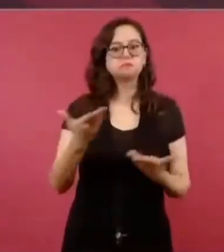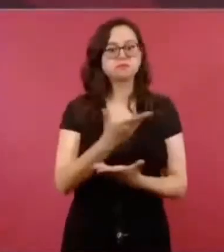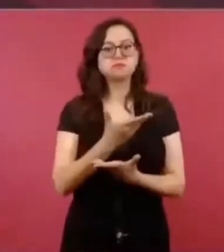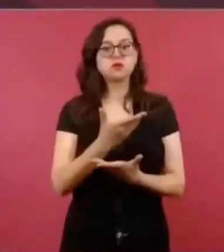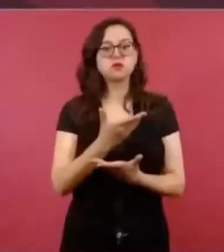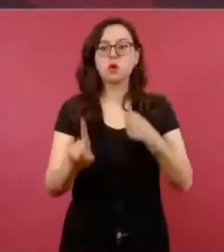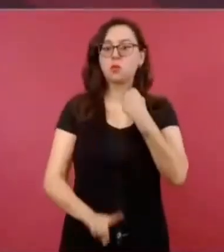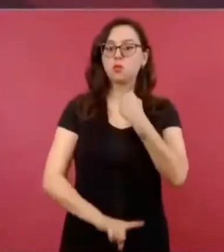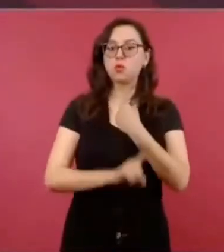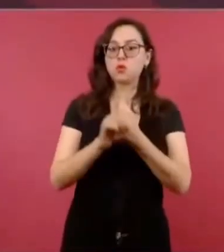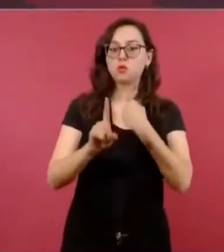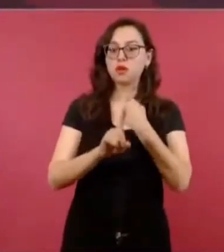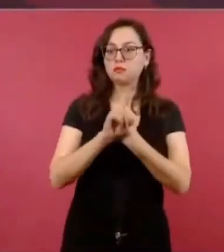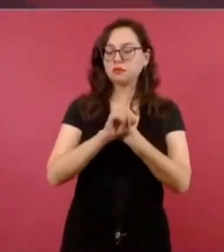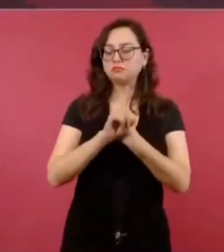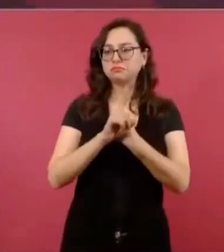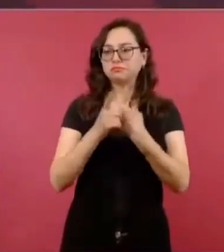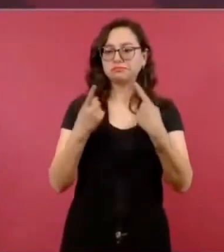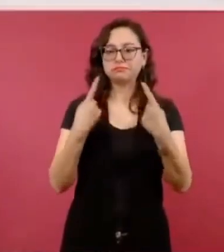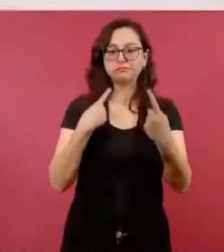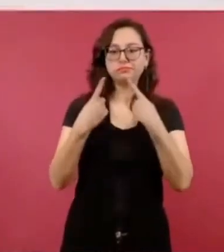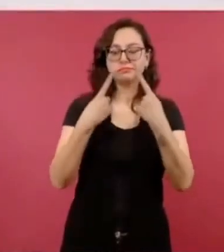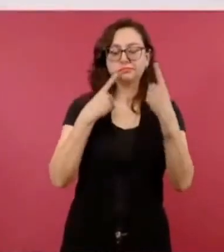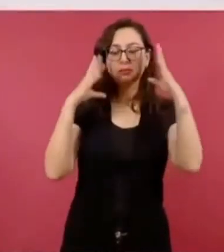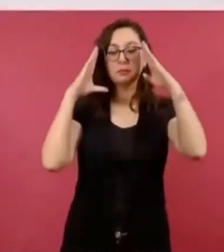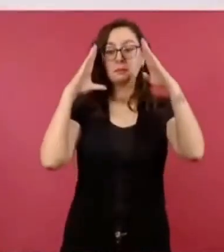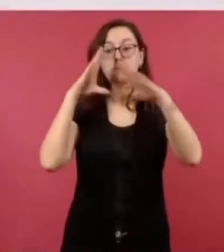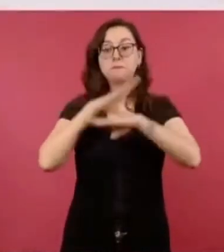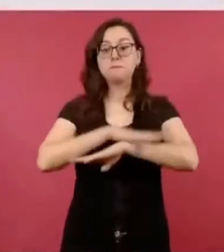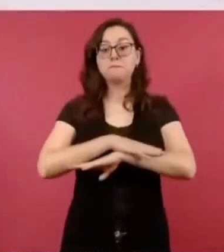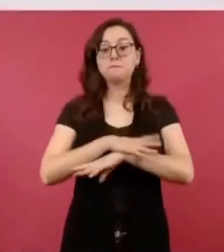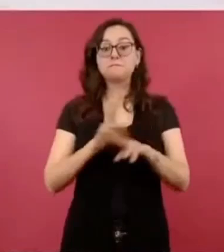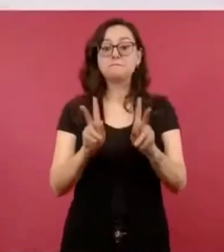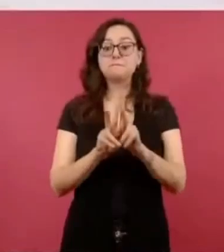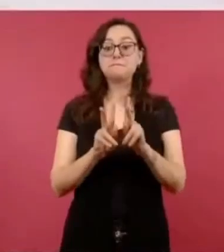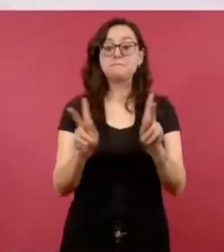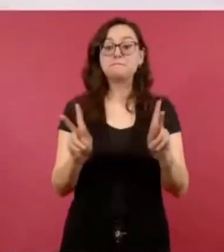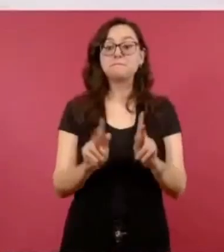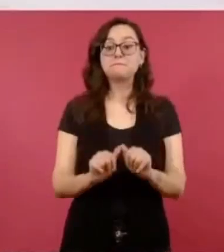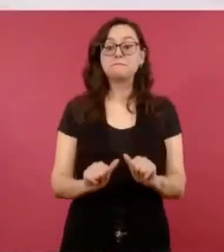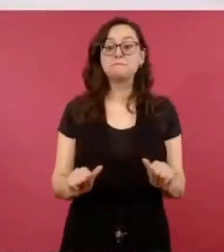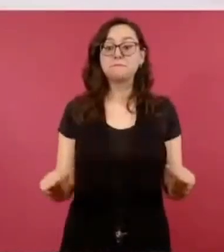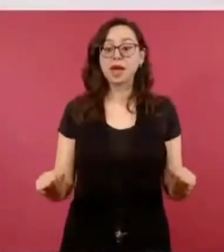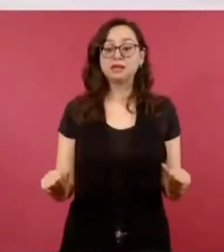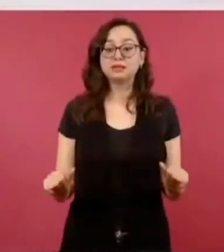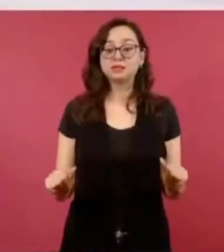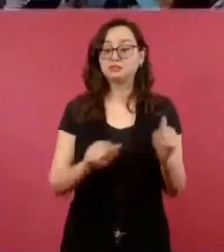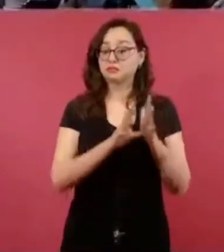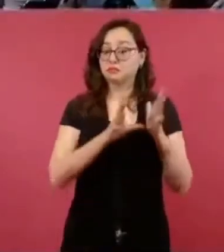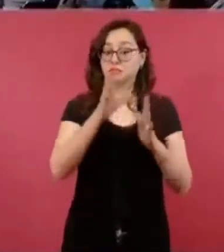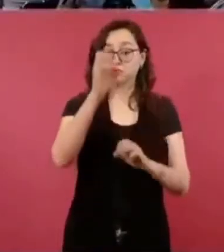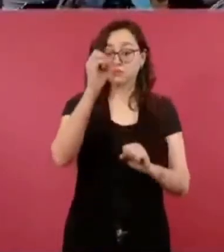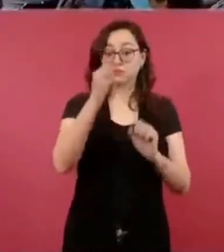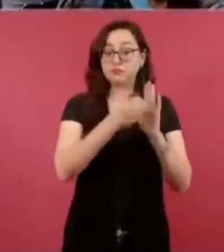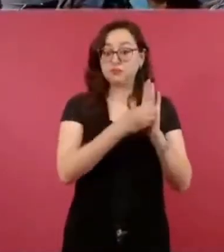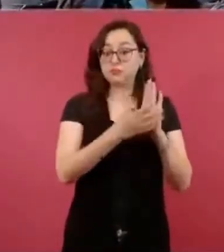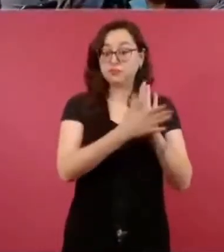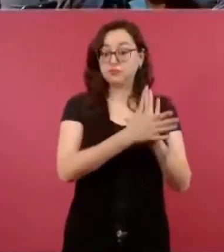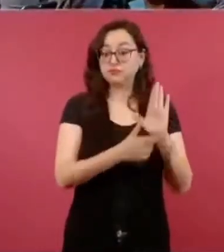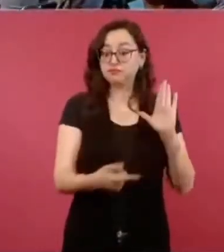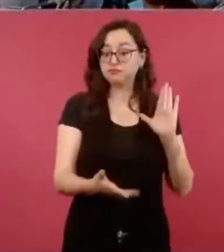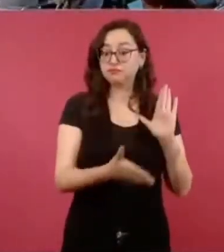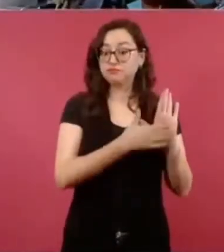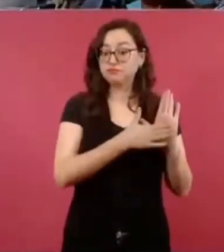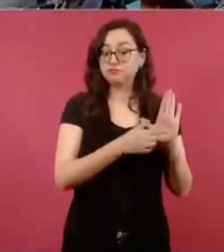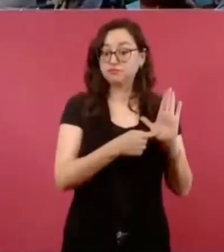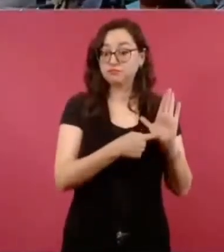las controversias por la vía pacífica, está en nuestra Constitución. Eso